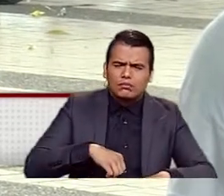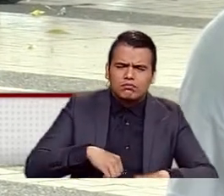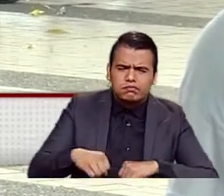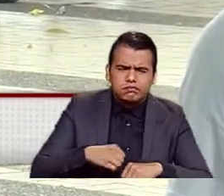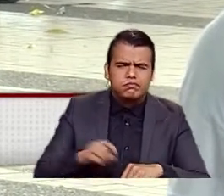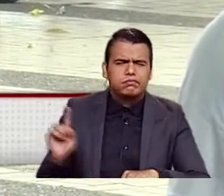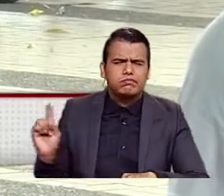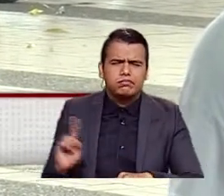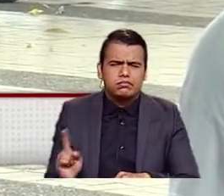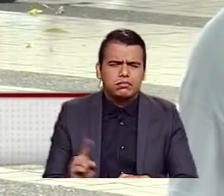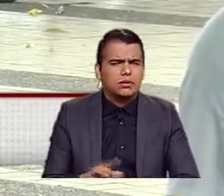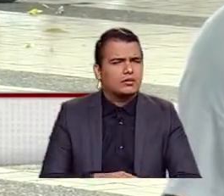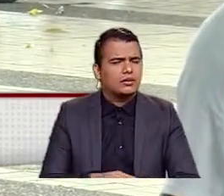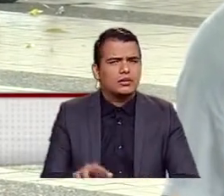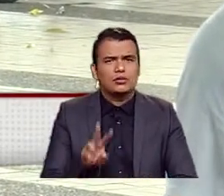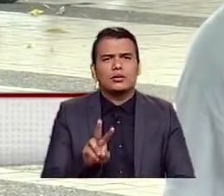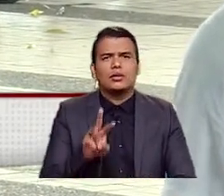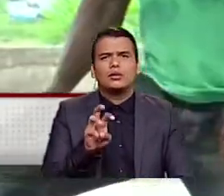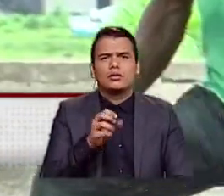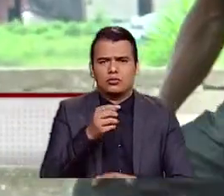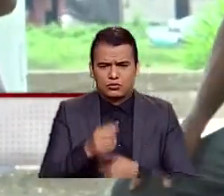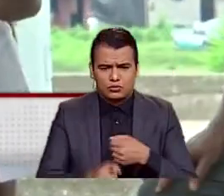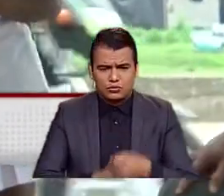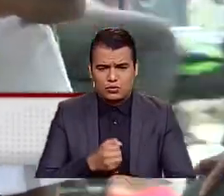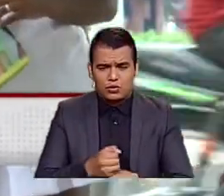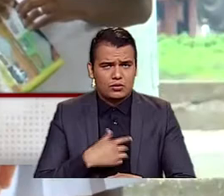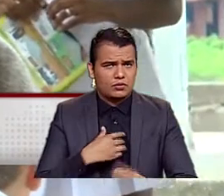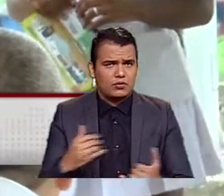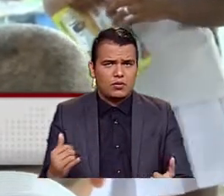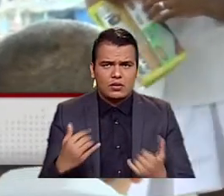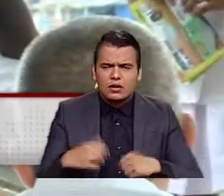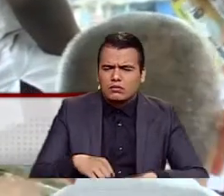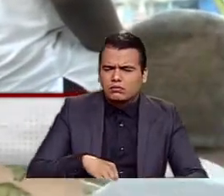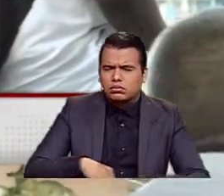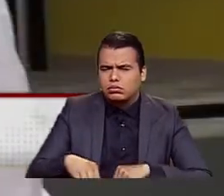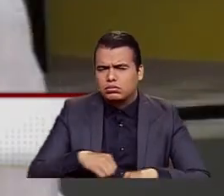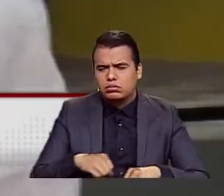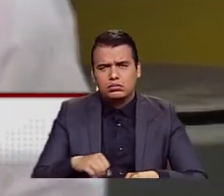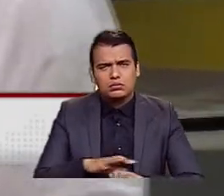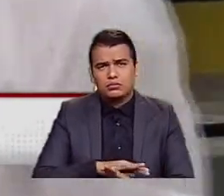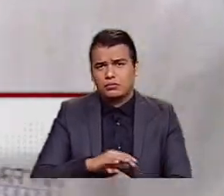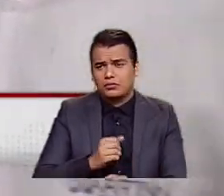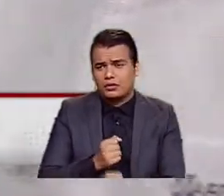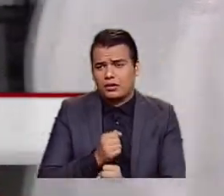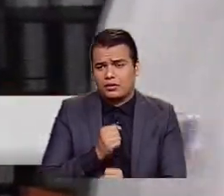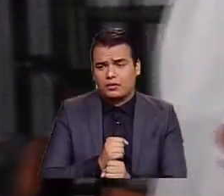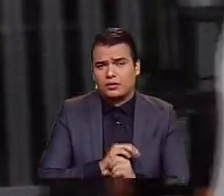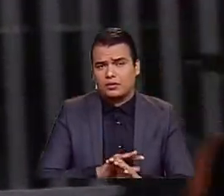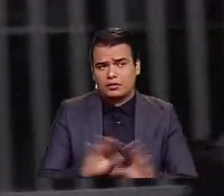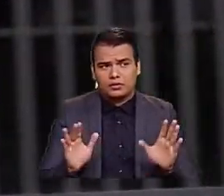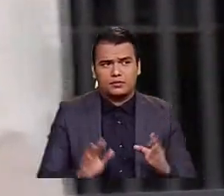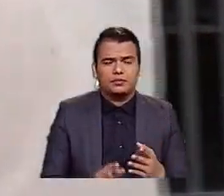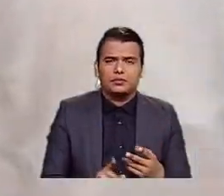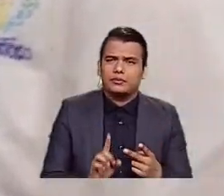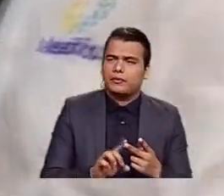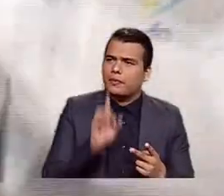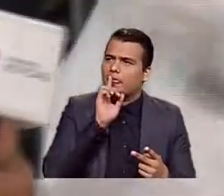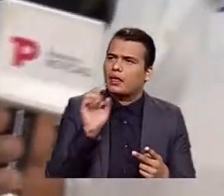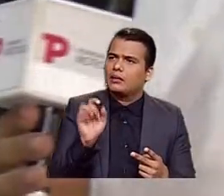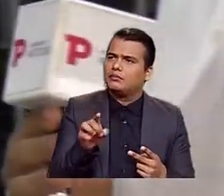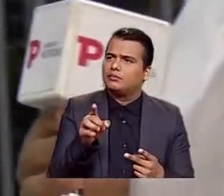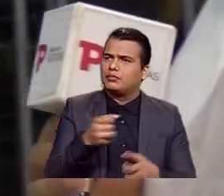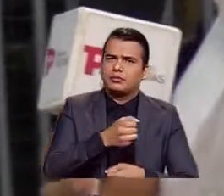su vida. Llevo 28 años de emprendimiento aquí en la ciudad de Quibdó. Muchísimas gracias, Martín. Wander, ¿qué hacer, hombre, con el